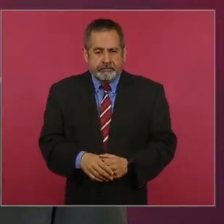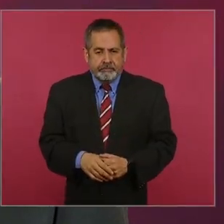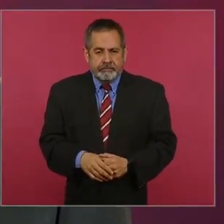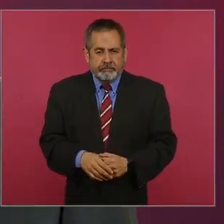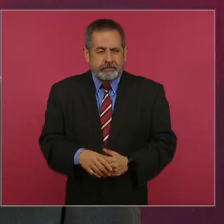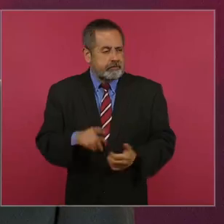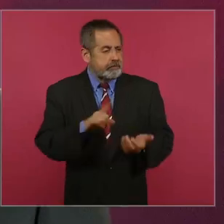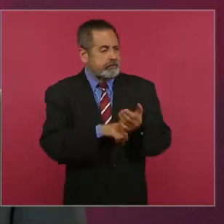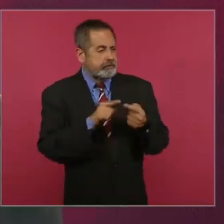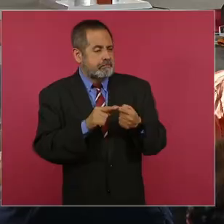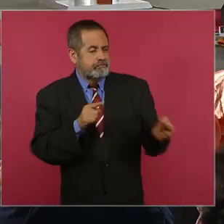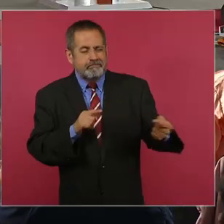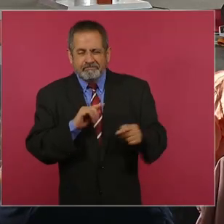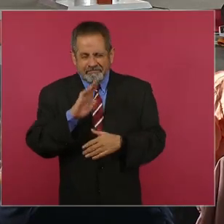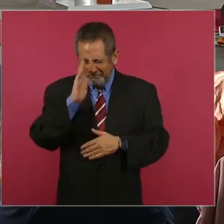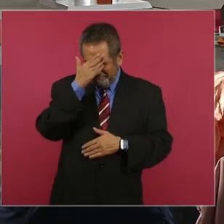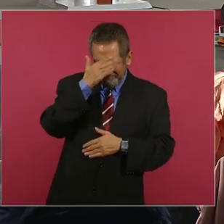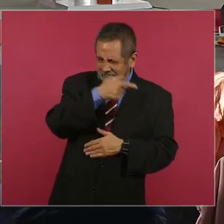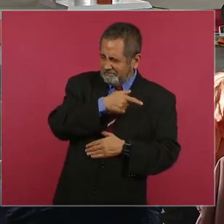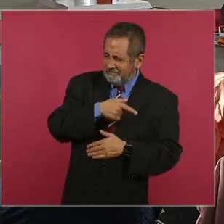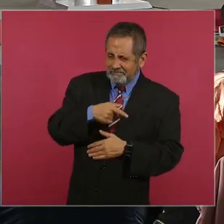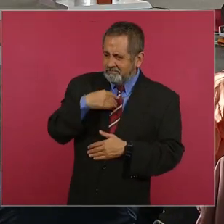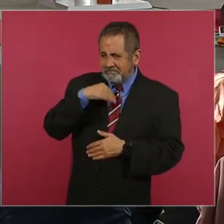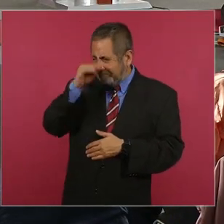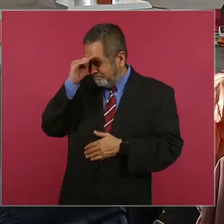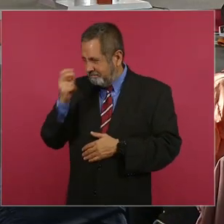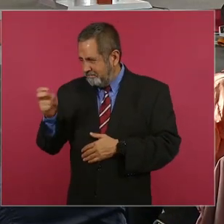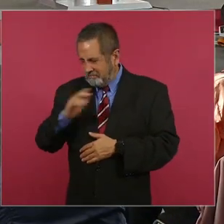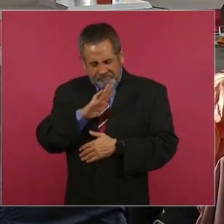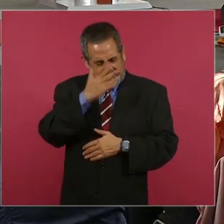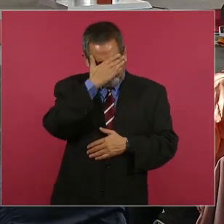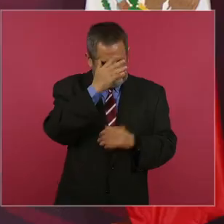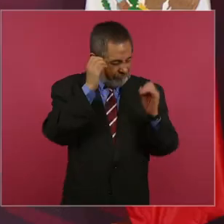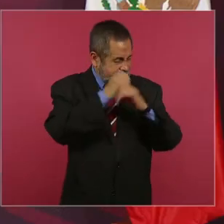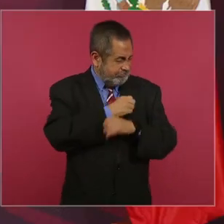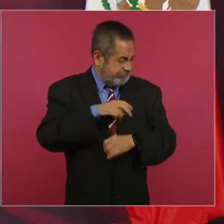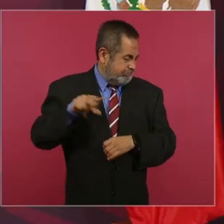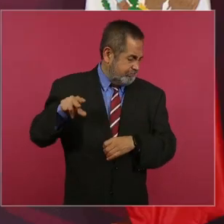adversarios se obnubilan los